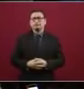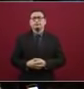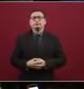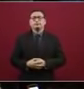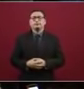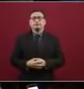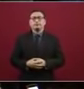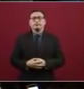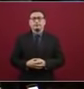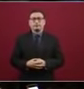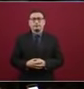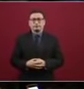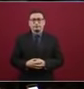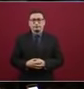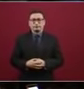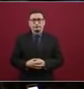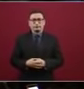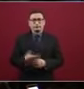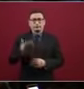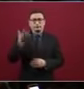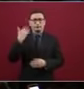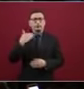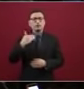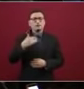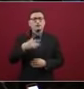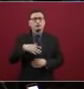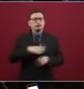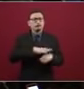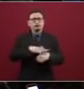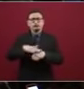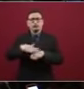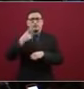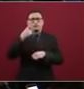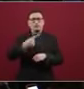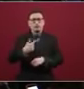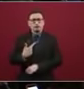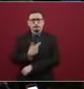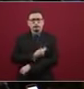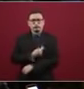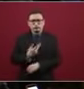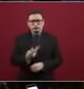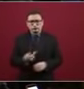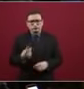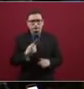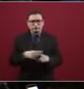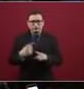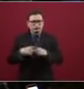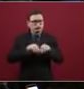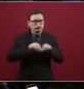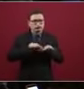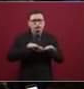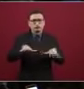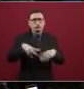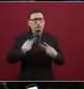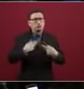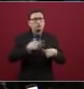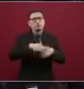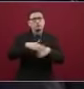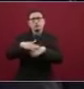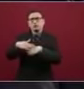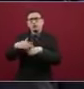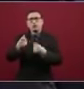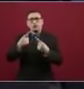pasadas jornadas nacionales de vacunación antirrábica se lanzaron licitaciones y